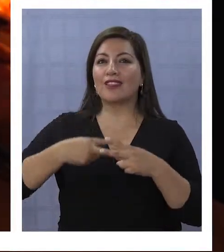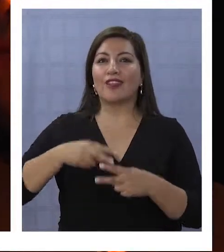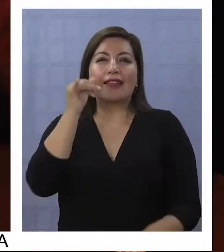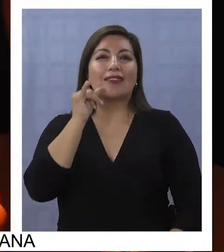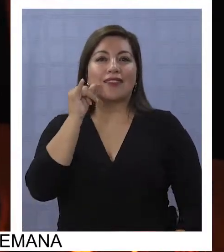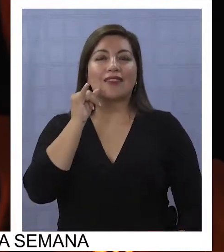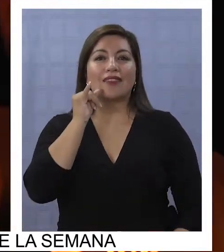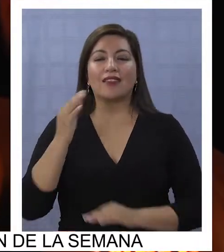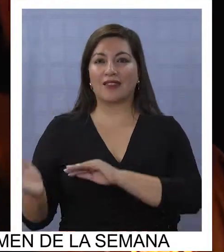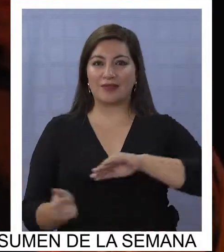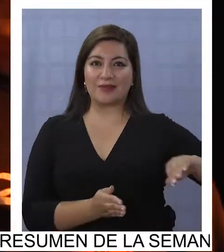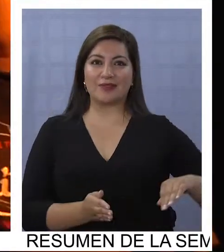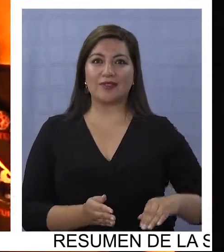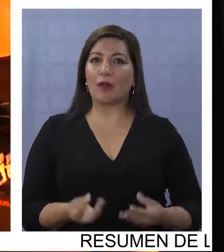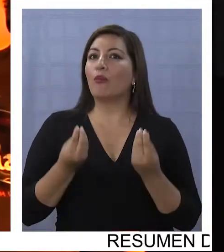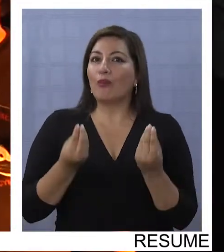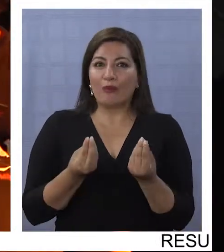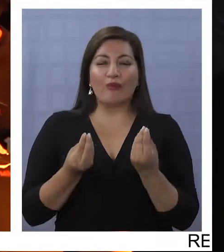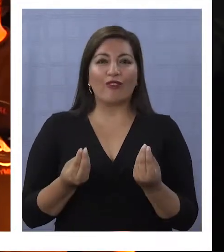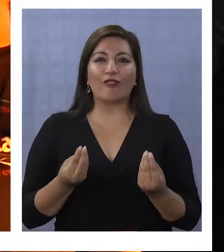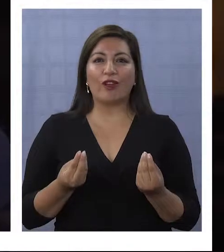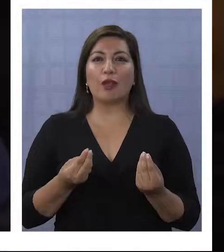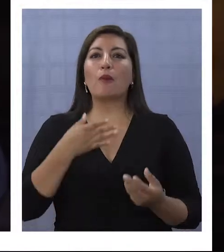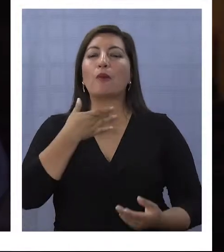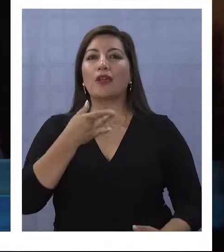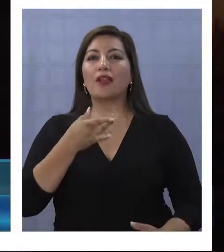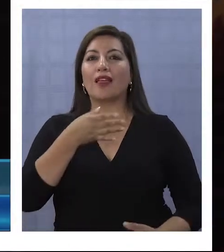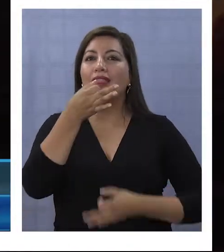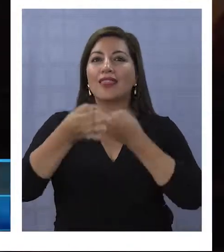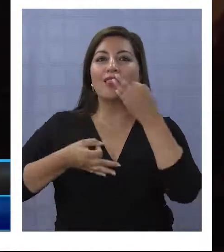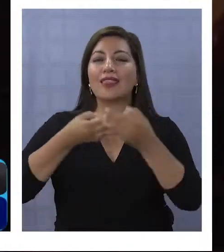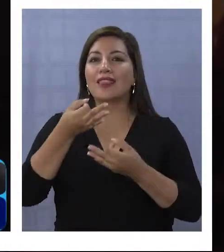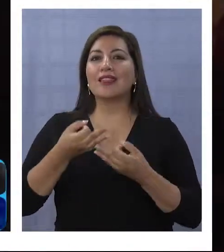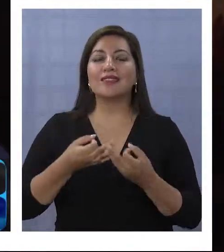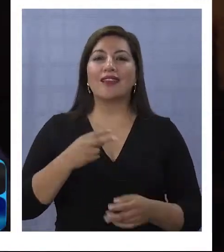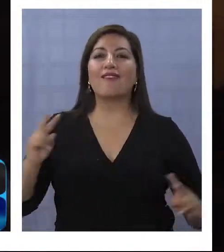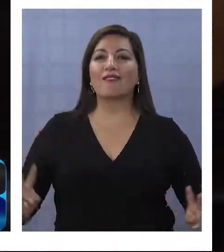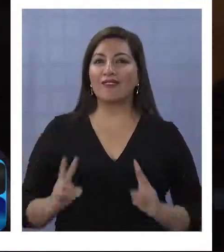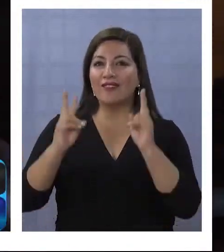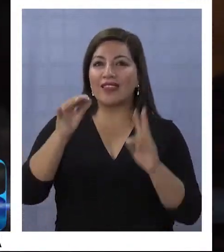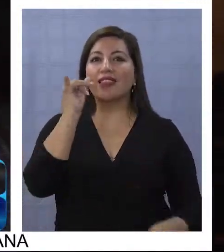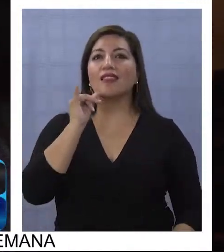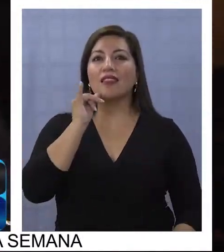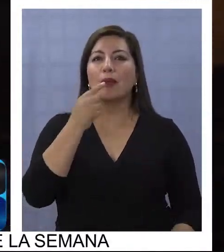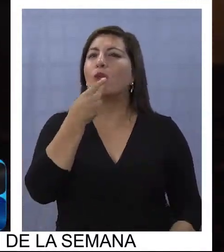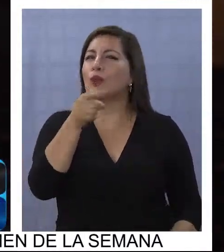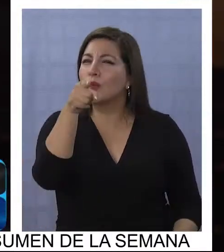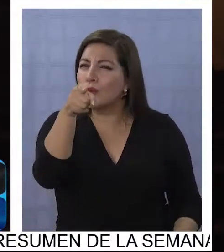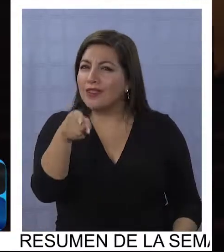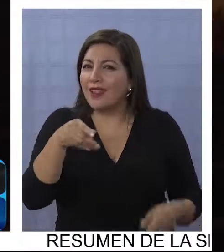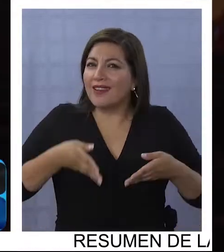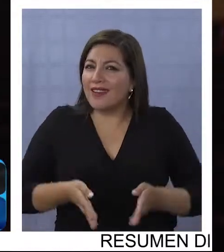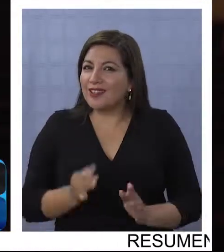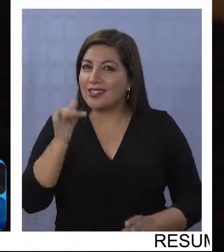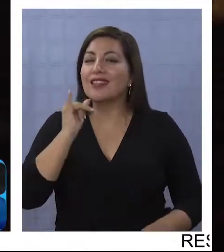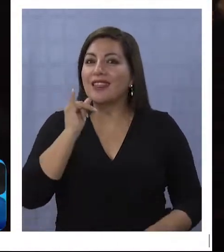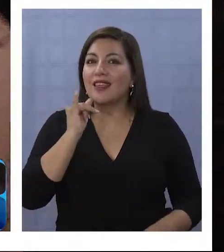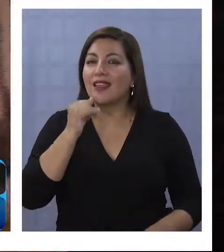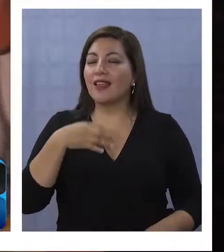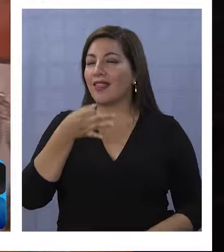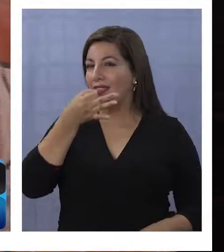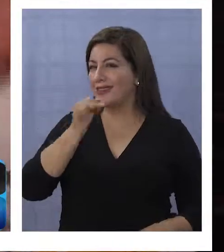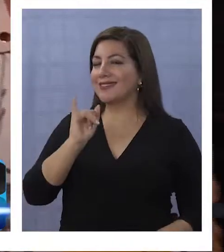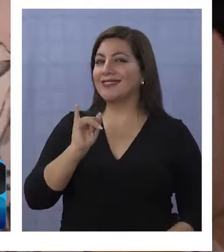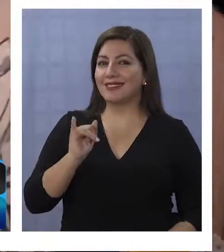buena, especialmente que relata todo lo que es una vida de Iquique. Sí. Muy bonita. ¿De Iquique, no? Sí, por algo